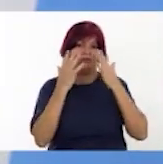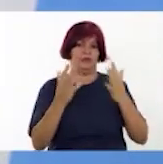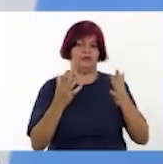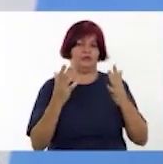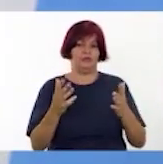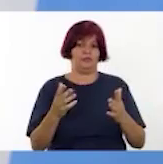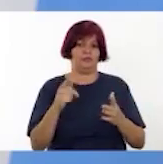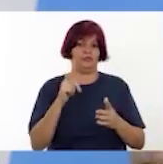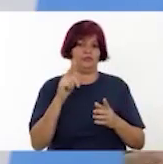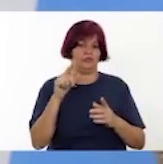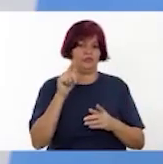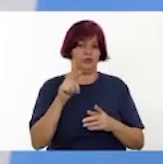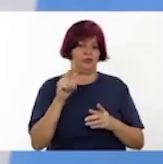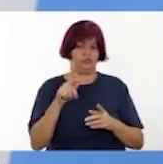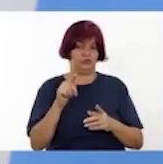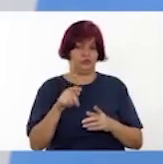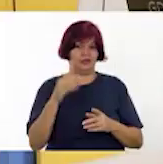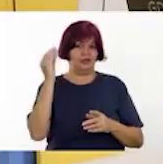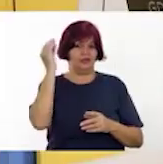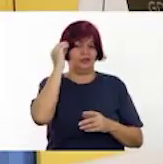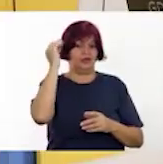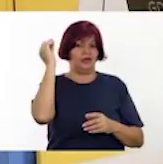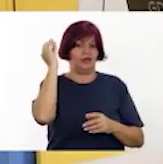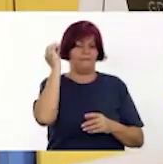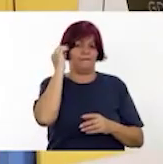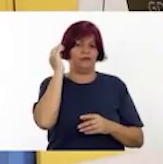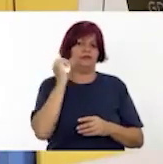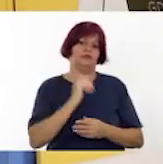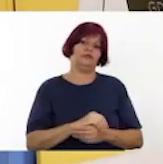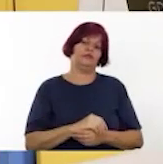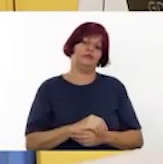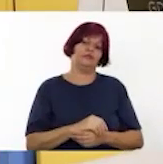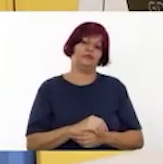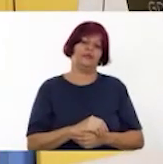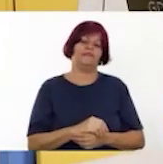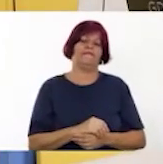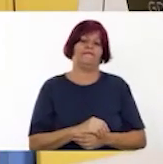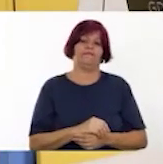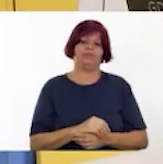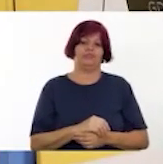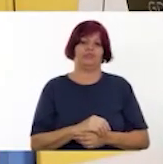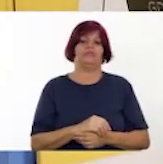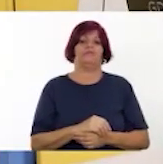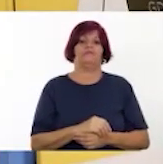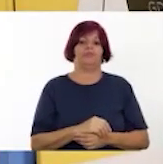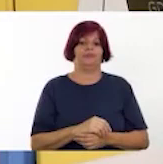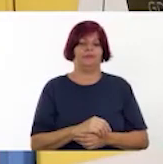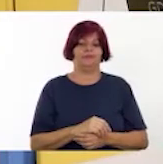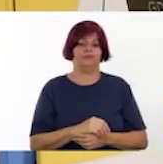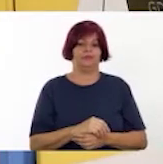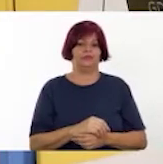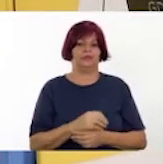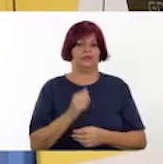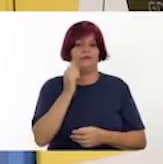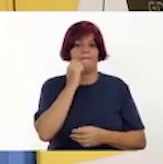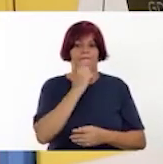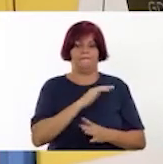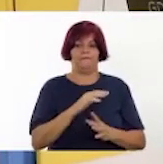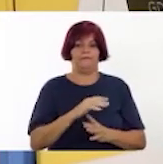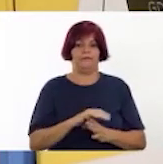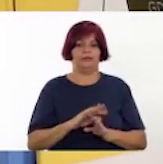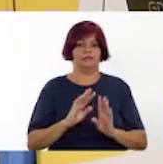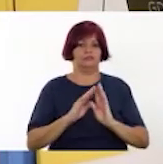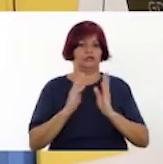tiene de que en la educación de jóvenes y adultos ustedes aprendan, ¿de acuerdo?, por un principio de autodidactismo.